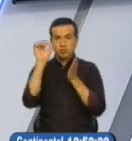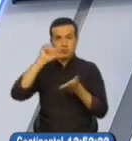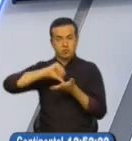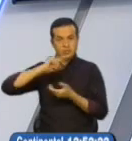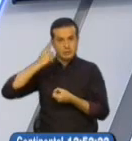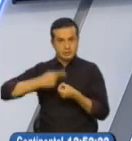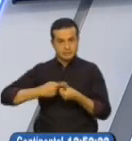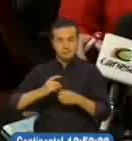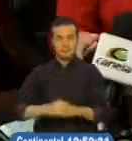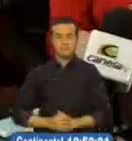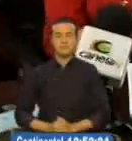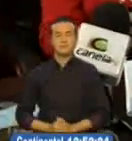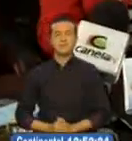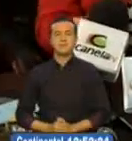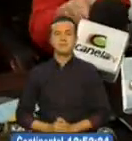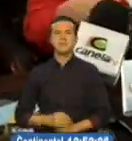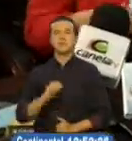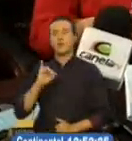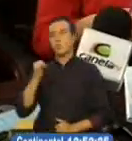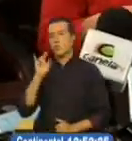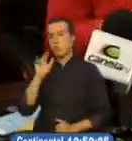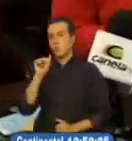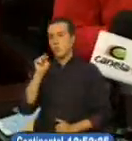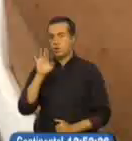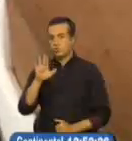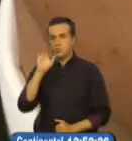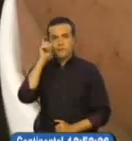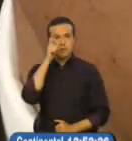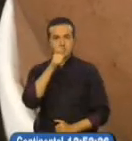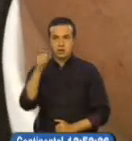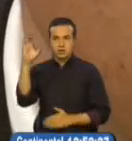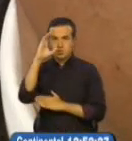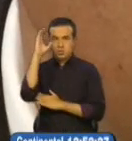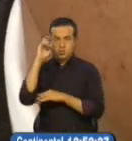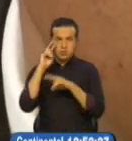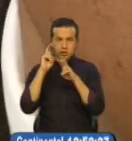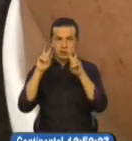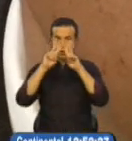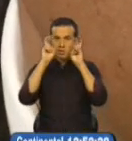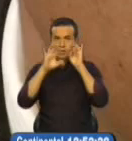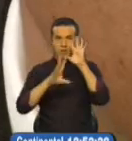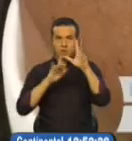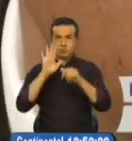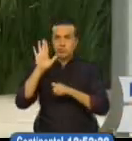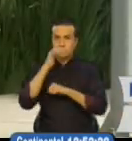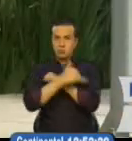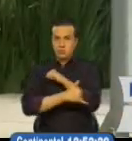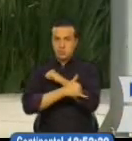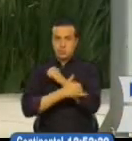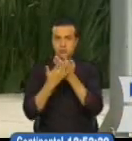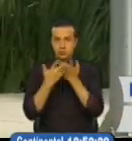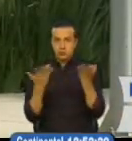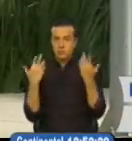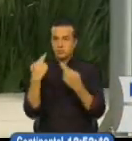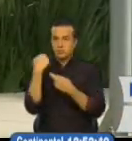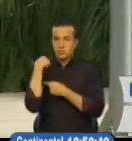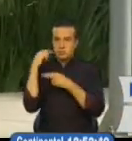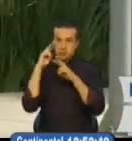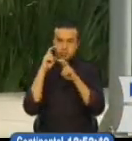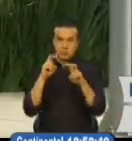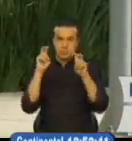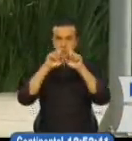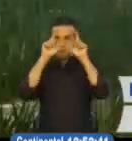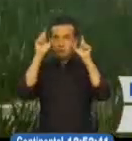Quito. Su nombre es Juan Delgado y es el fiscal de Colombia que investiga delitos anticorrupción en su país. Por ello, a su cargo está la indagación